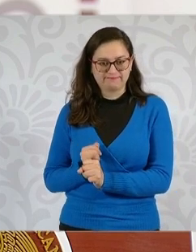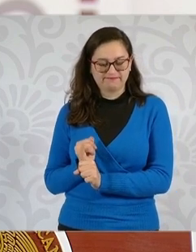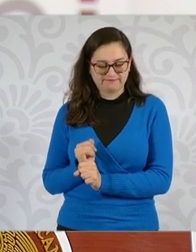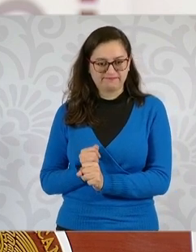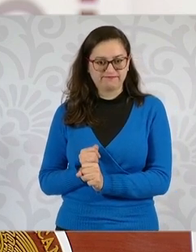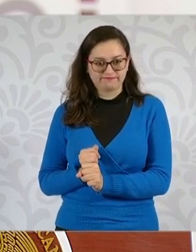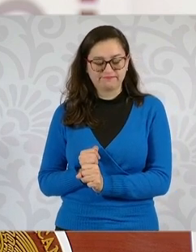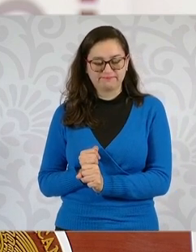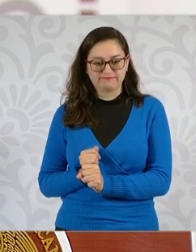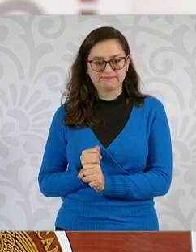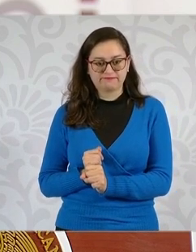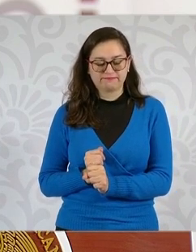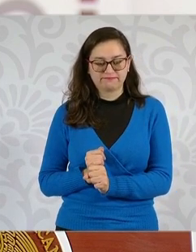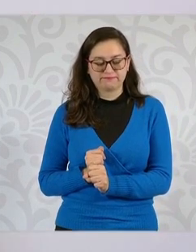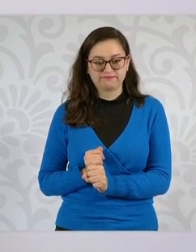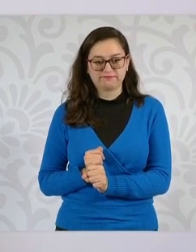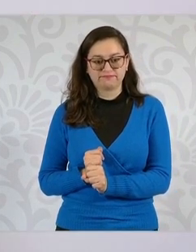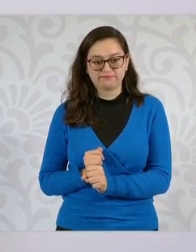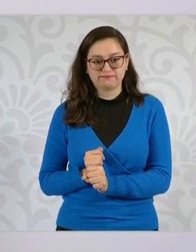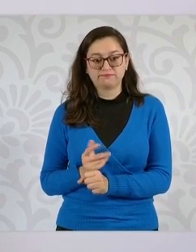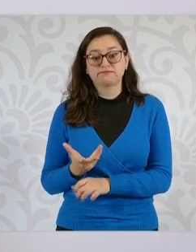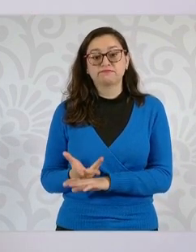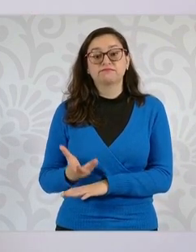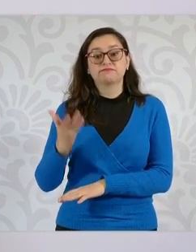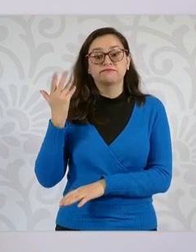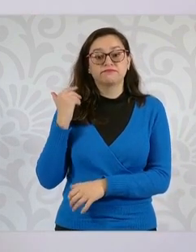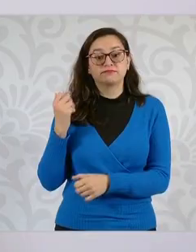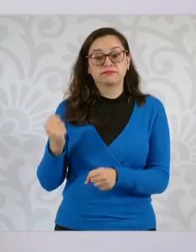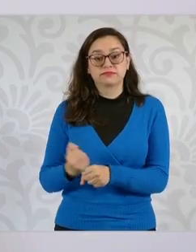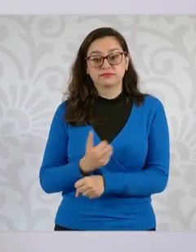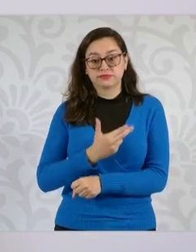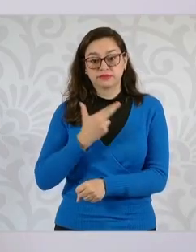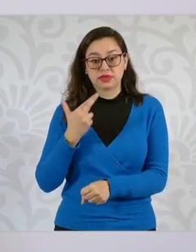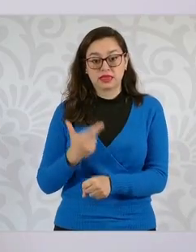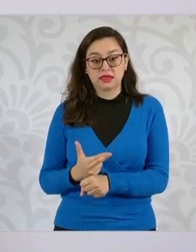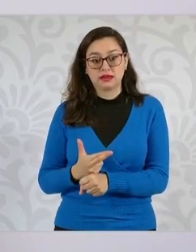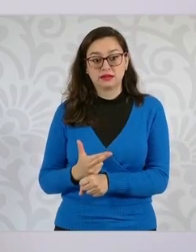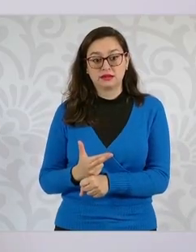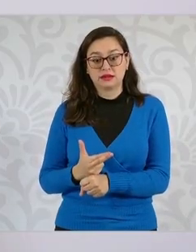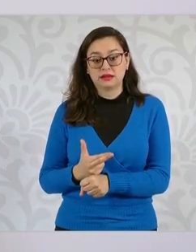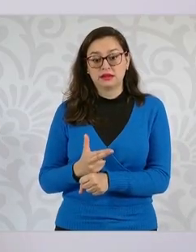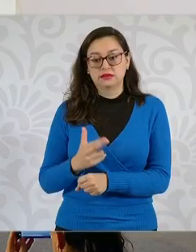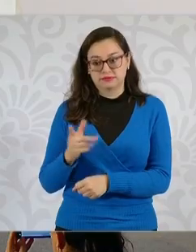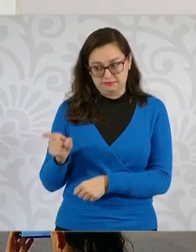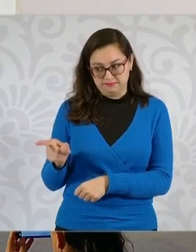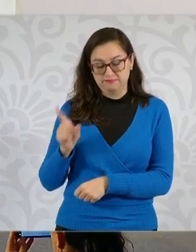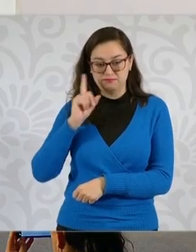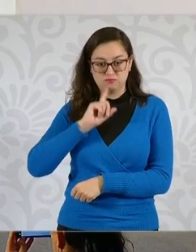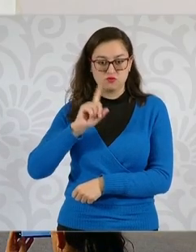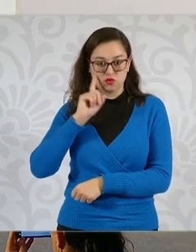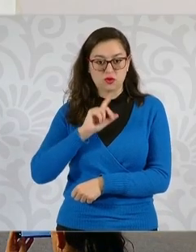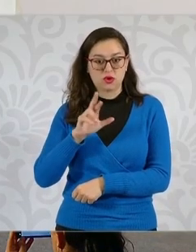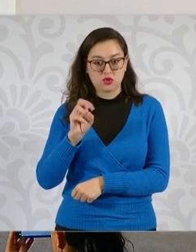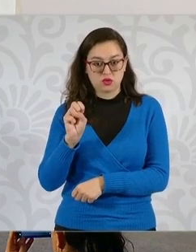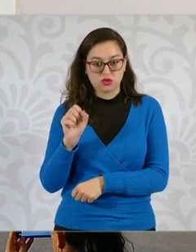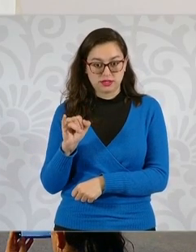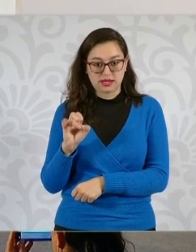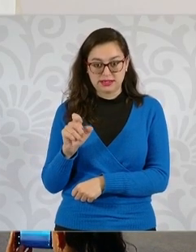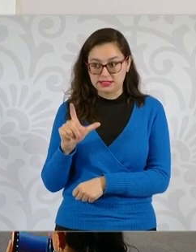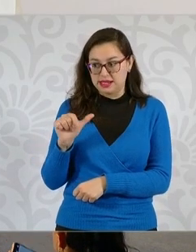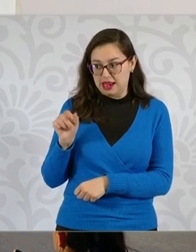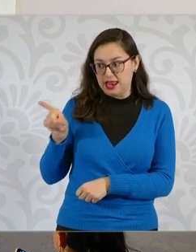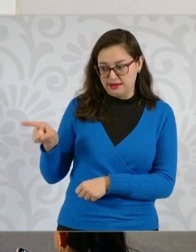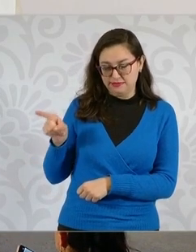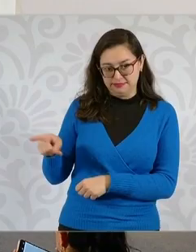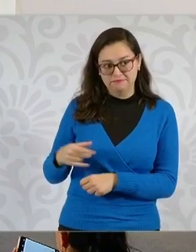llevó a cabo la entonces secretaria de Seguridad Pública Rosa Isela Rodríguez, que está aquí